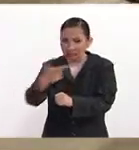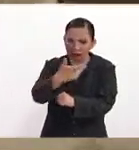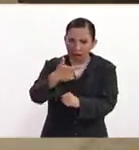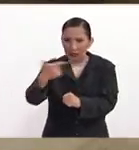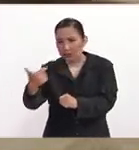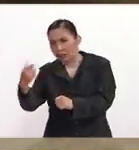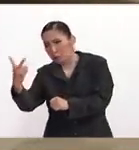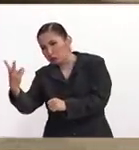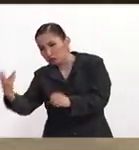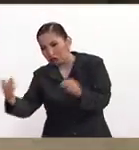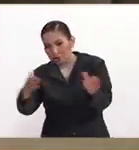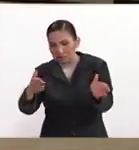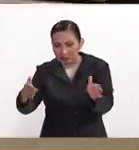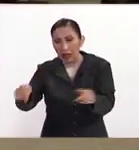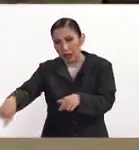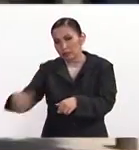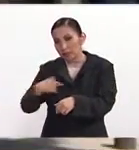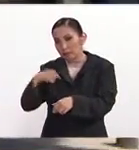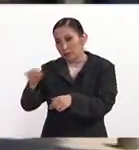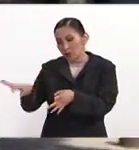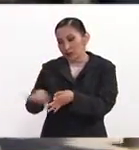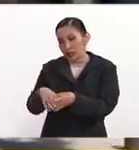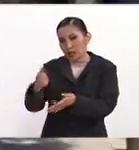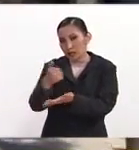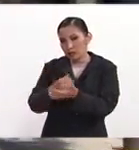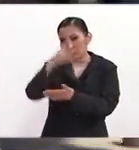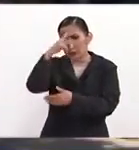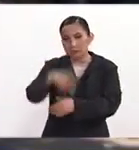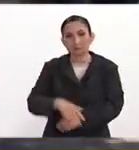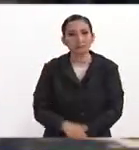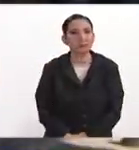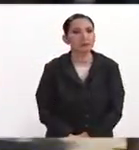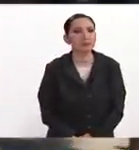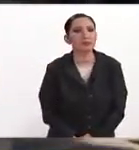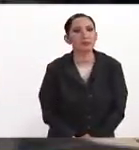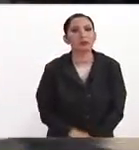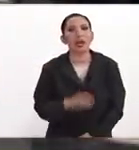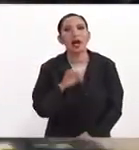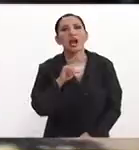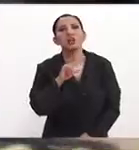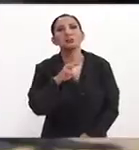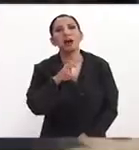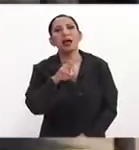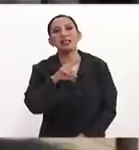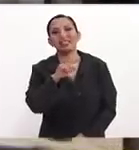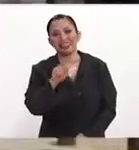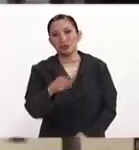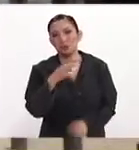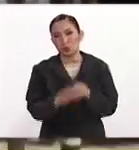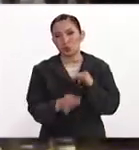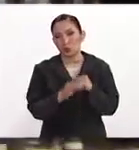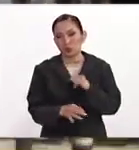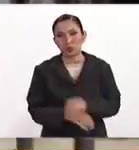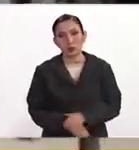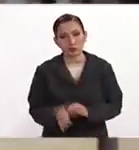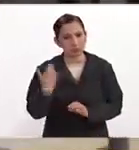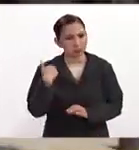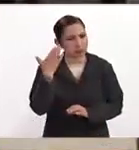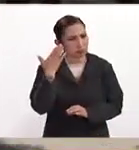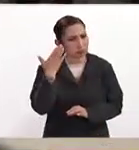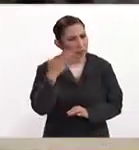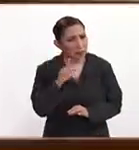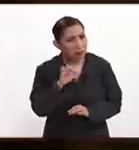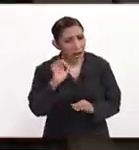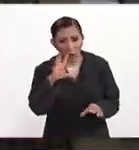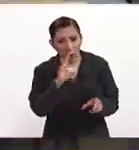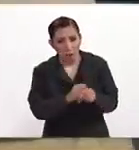y 7.3, este es el que está más cerca de la Ciudad de México. Don Carlos Valdés, por último, se había mencionado